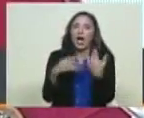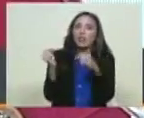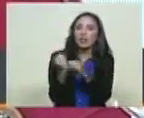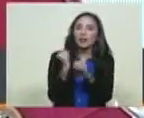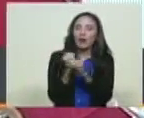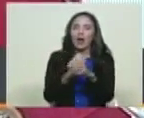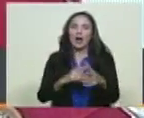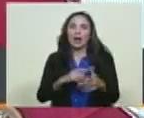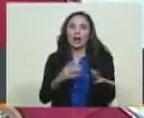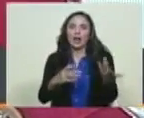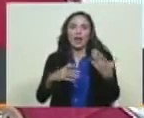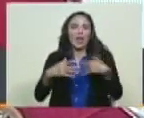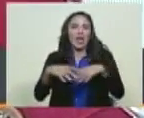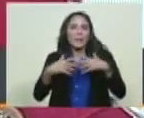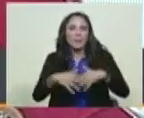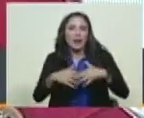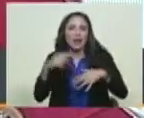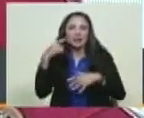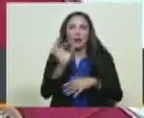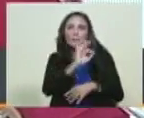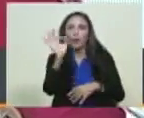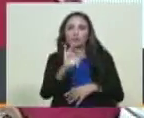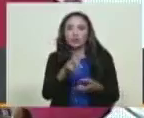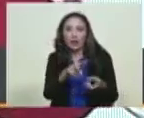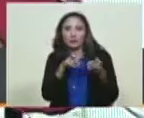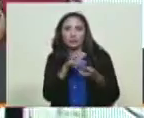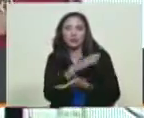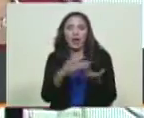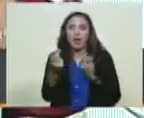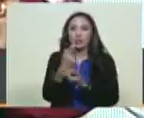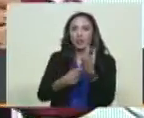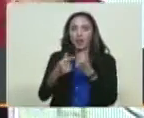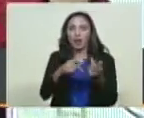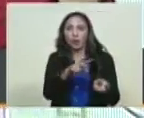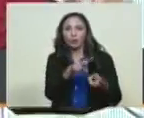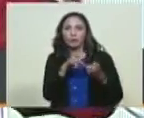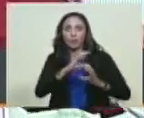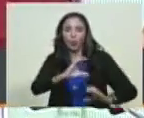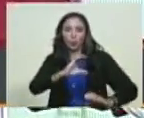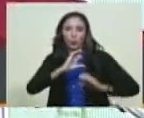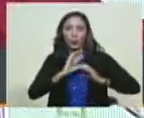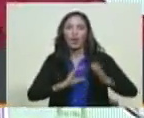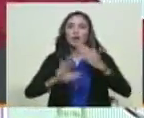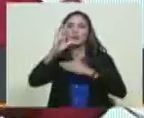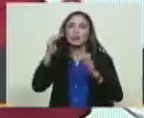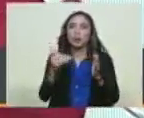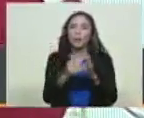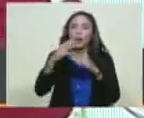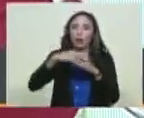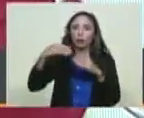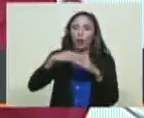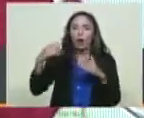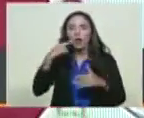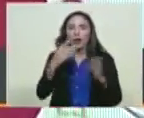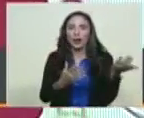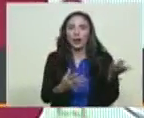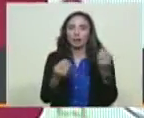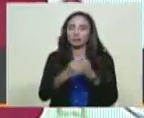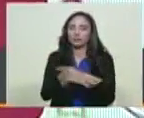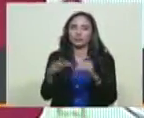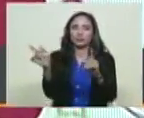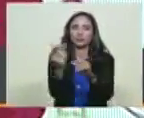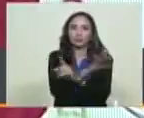que le va a dar tal porcentaje de ganancia o inversión mínima cinco mil dólares y llegará y